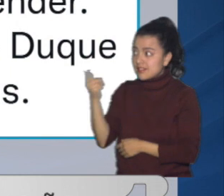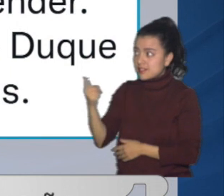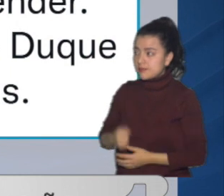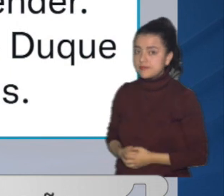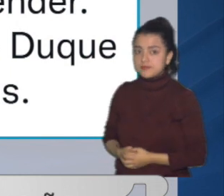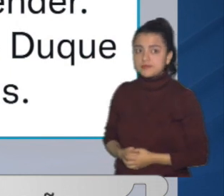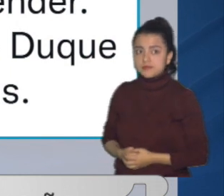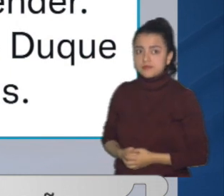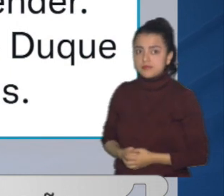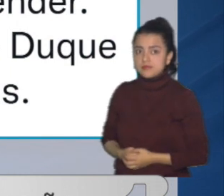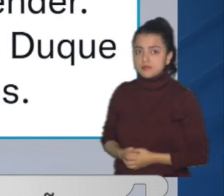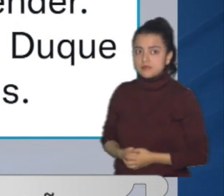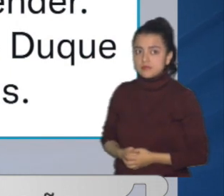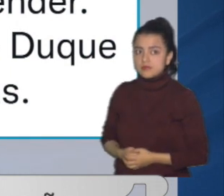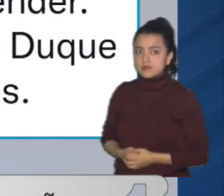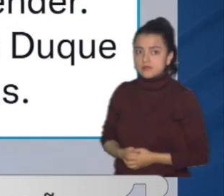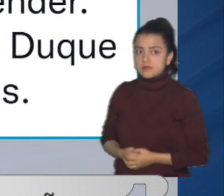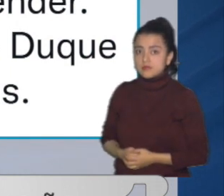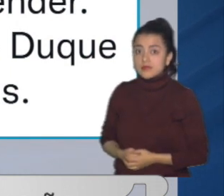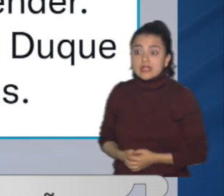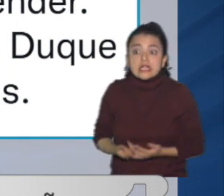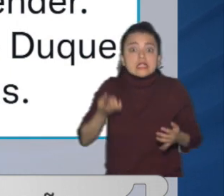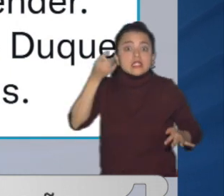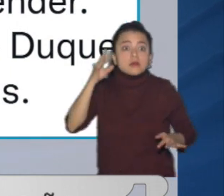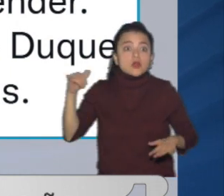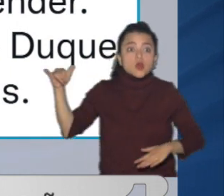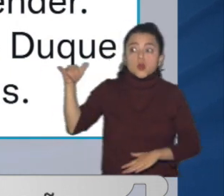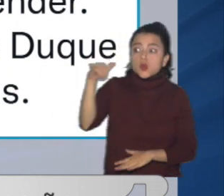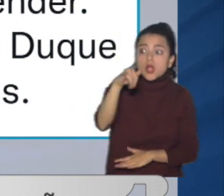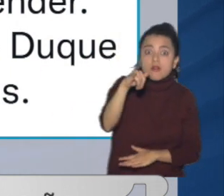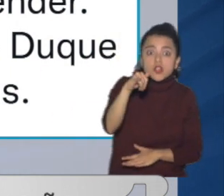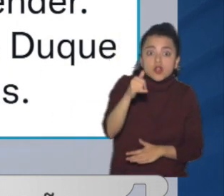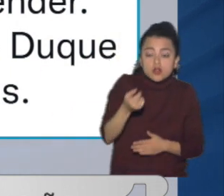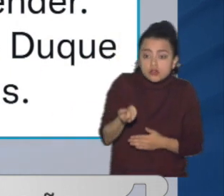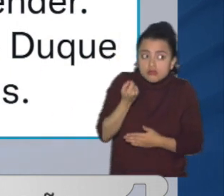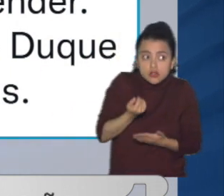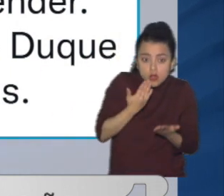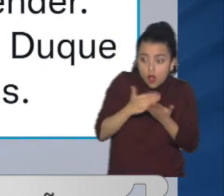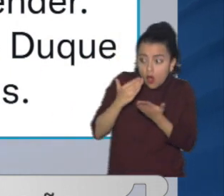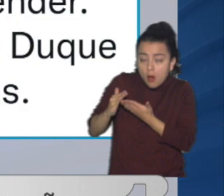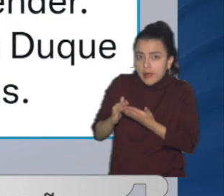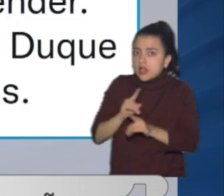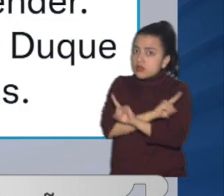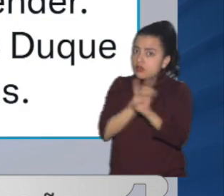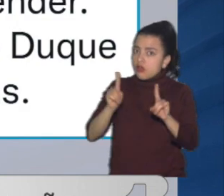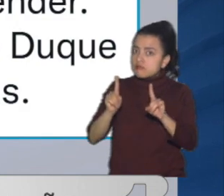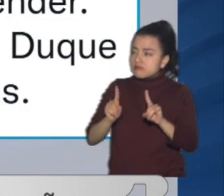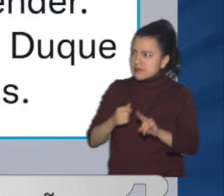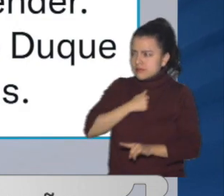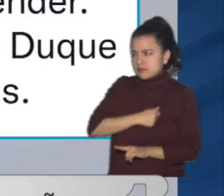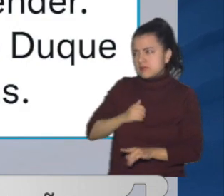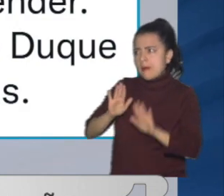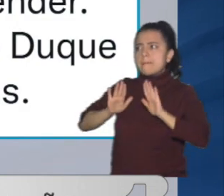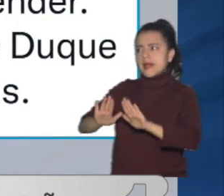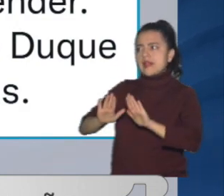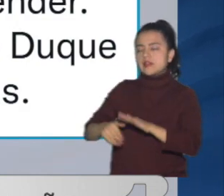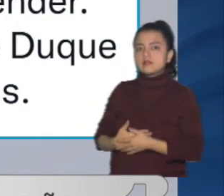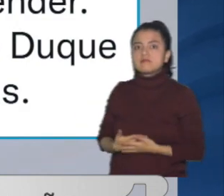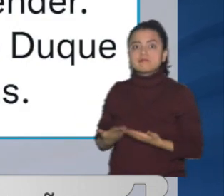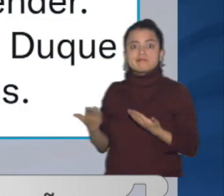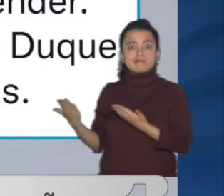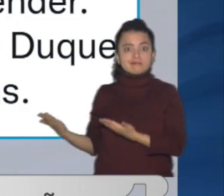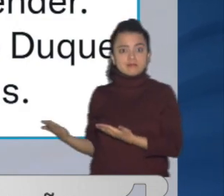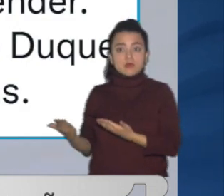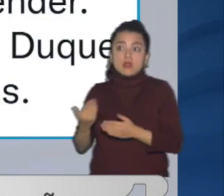semanas se vuelve a vender. Le solicito al presidente Duque suspender esas compras. En una entrevista esta mañana